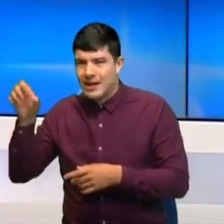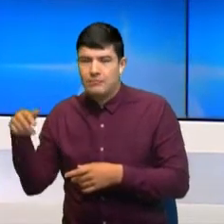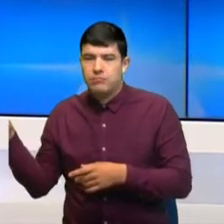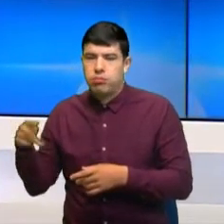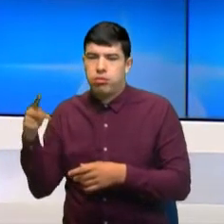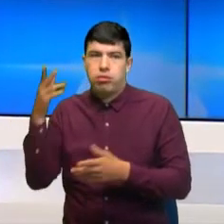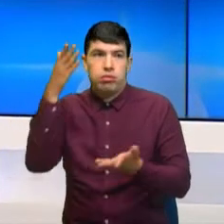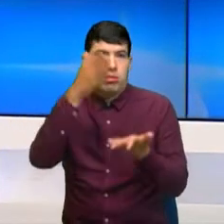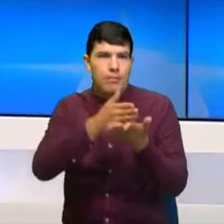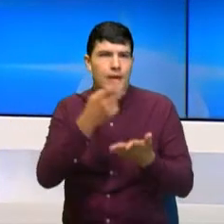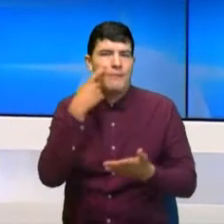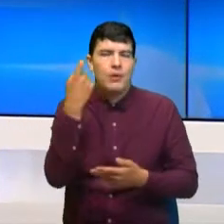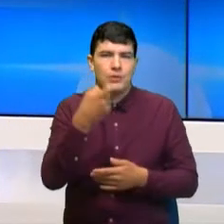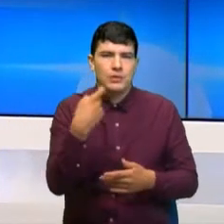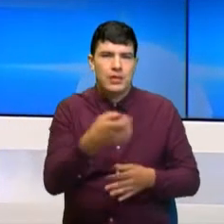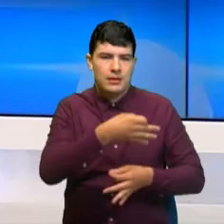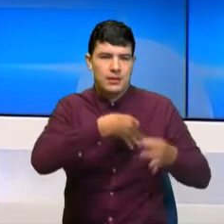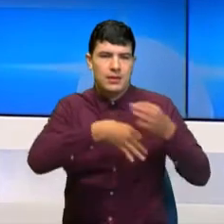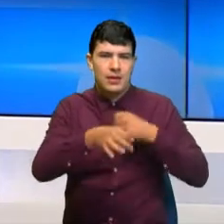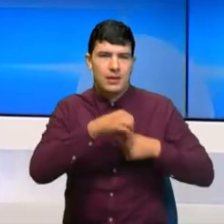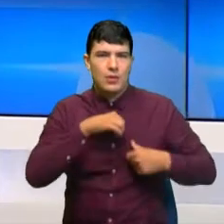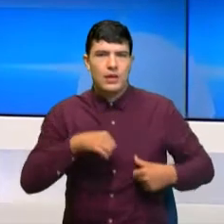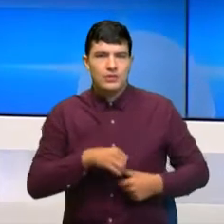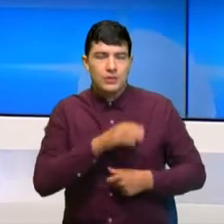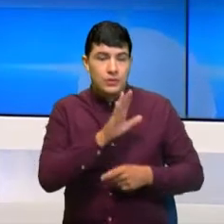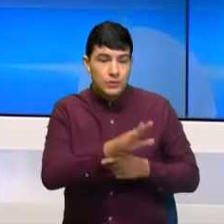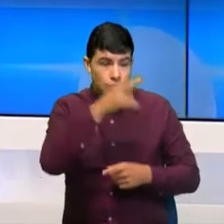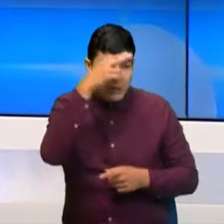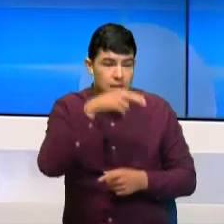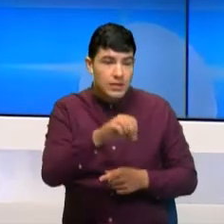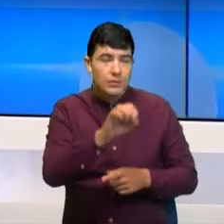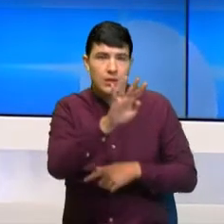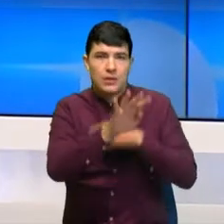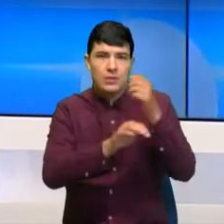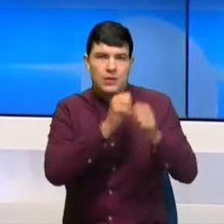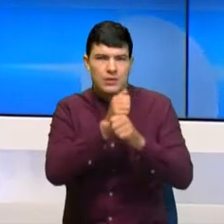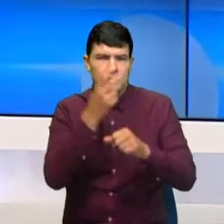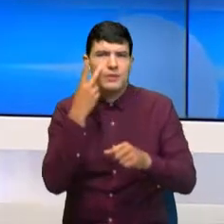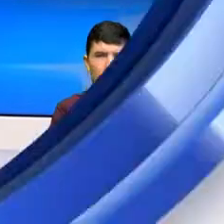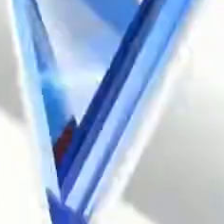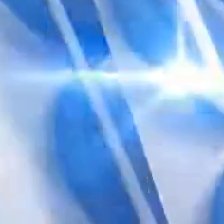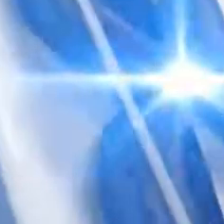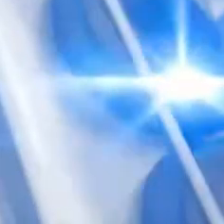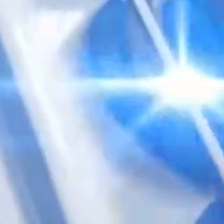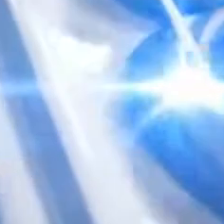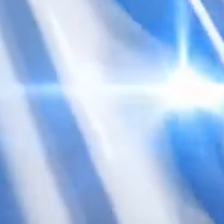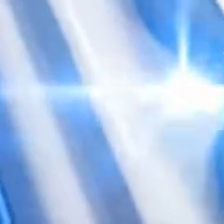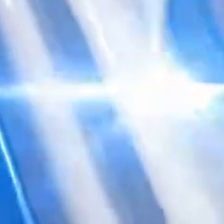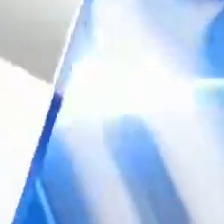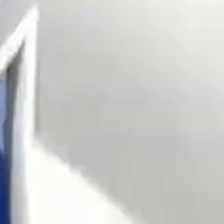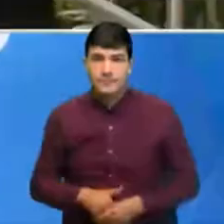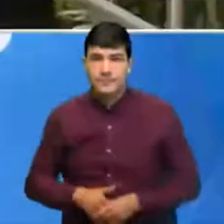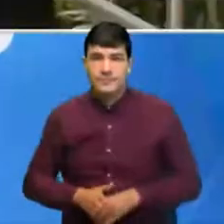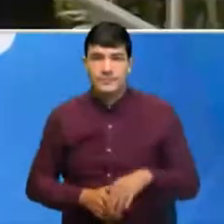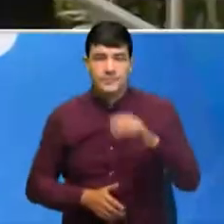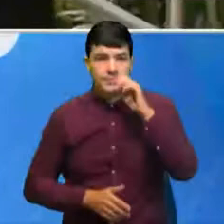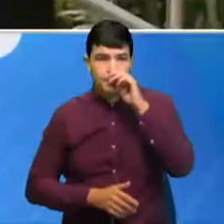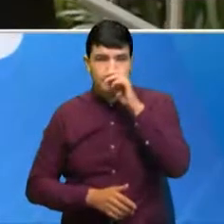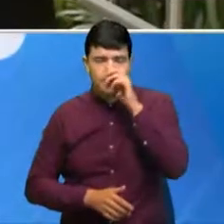un trasplante de corazón para su hijo de 4 años. José Martínez nos amplía esta información. Adelante, José.